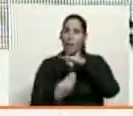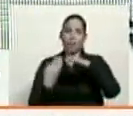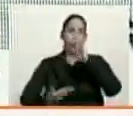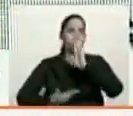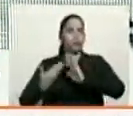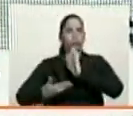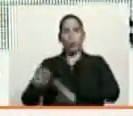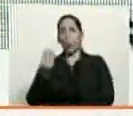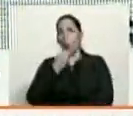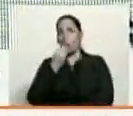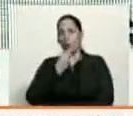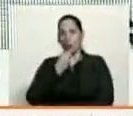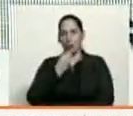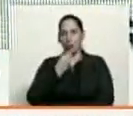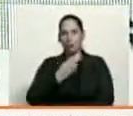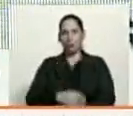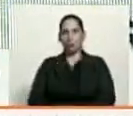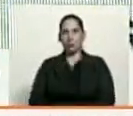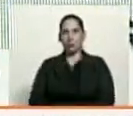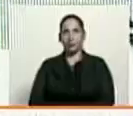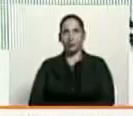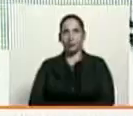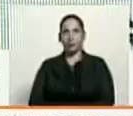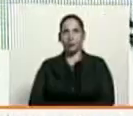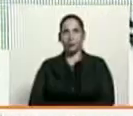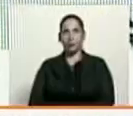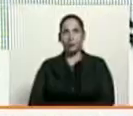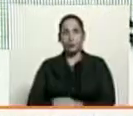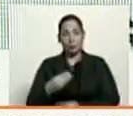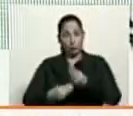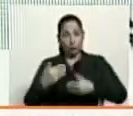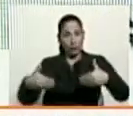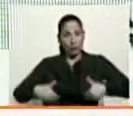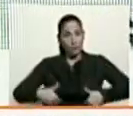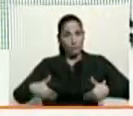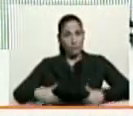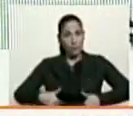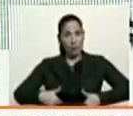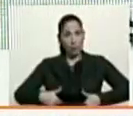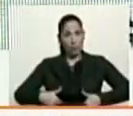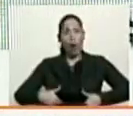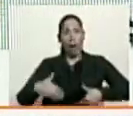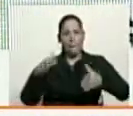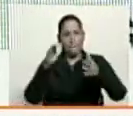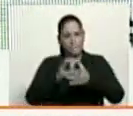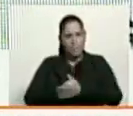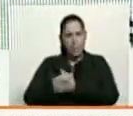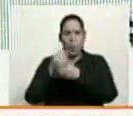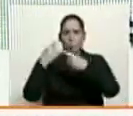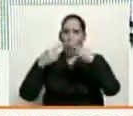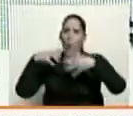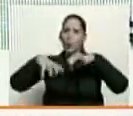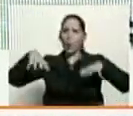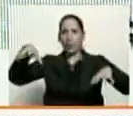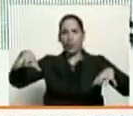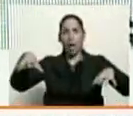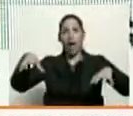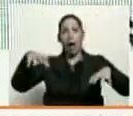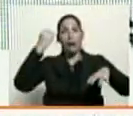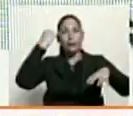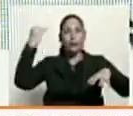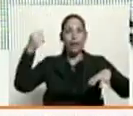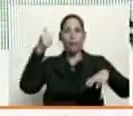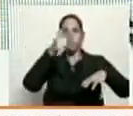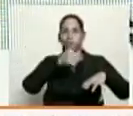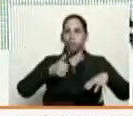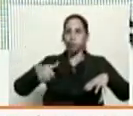la alimentación. Y hemos hecho este esfuerzo, han venido compañeros y compañeras de otros estados, pero la idea es que cada estado